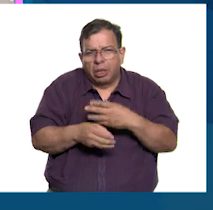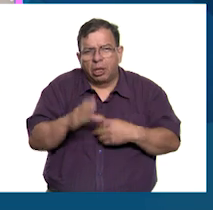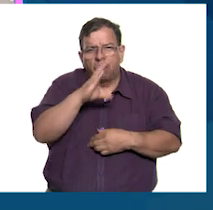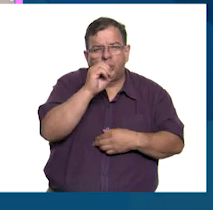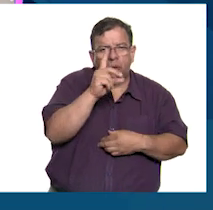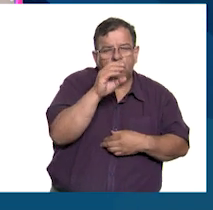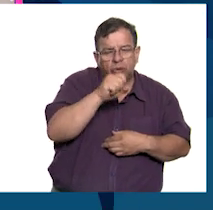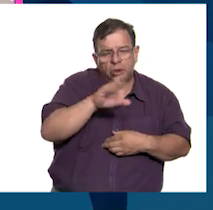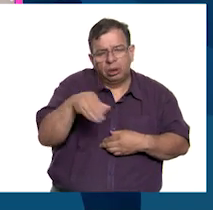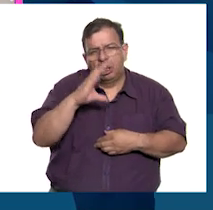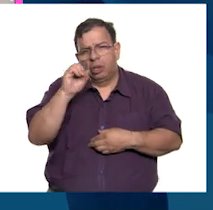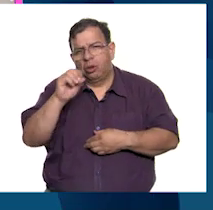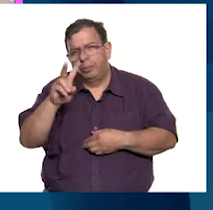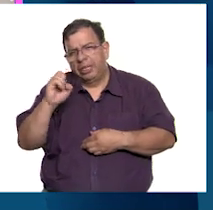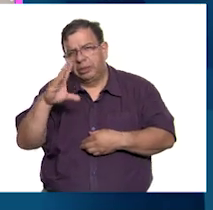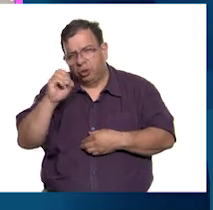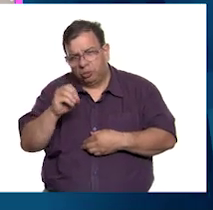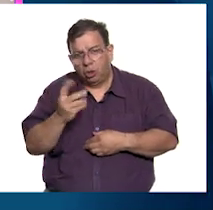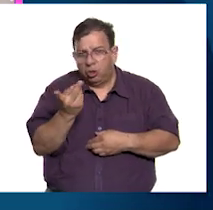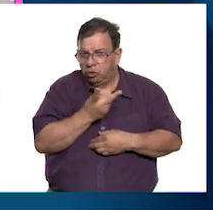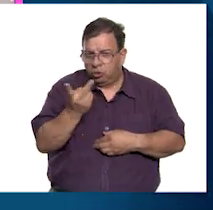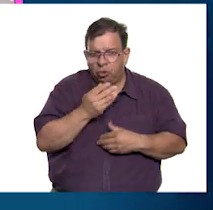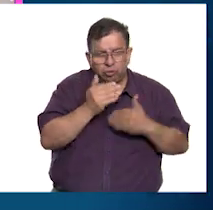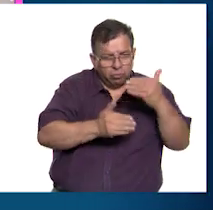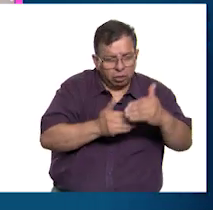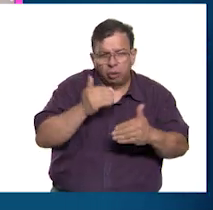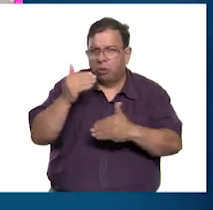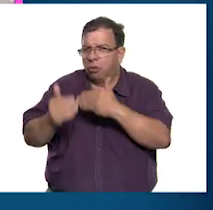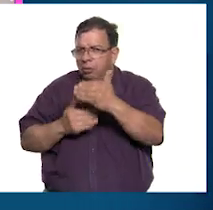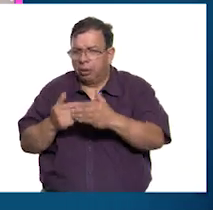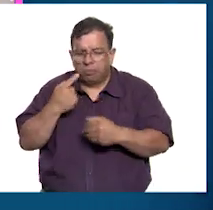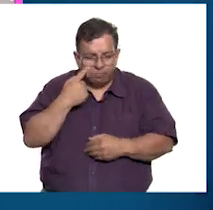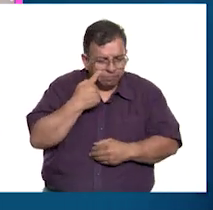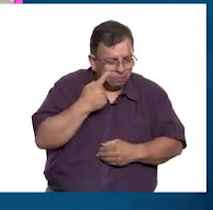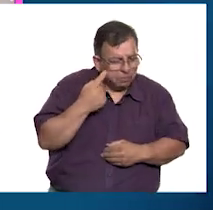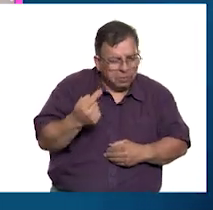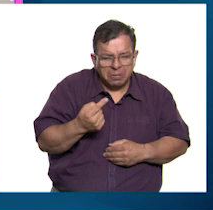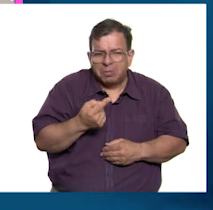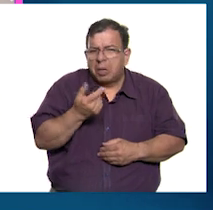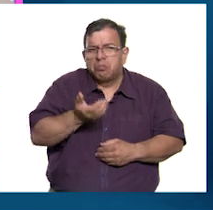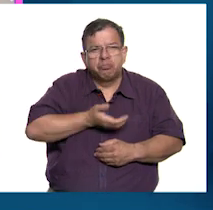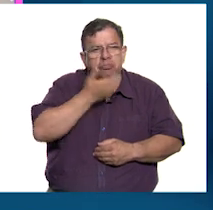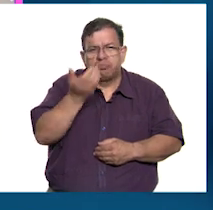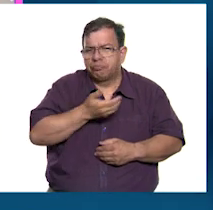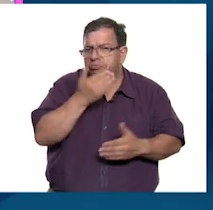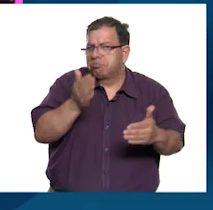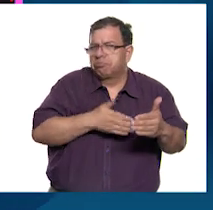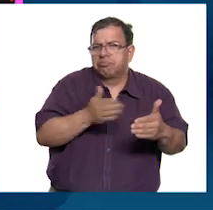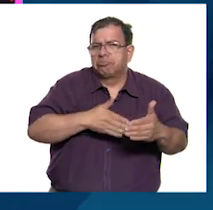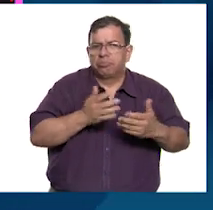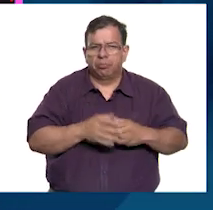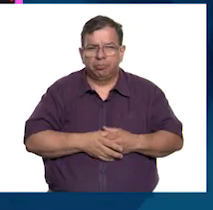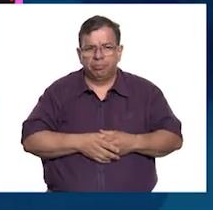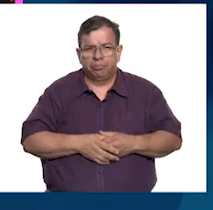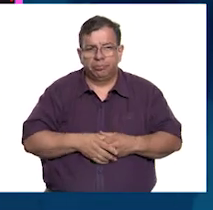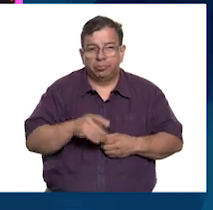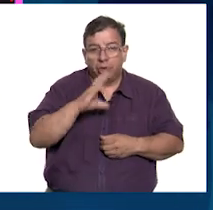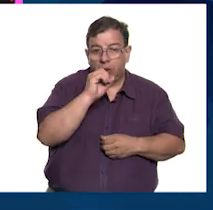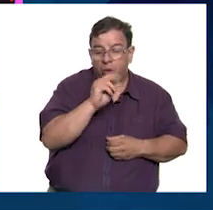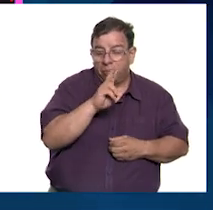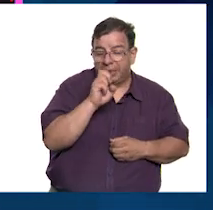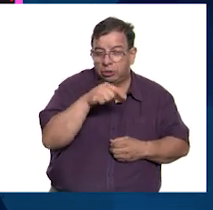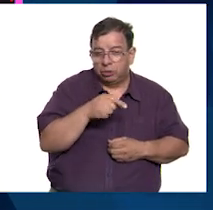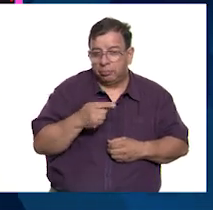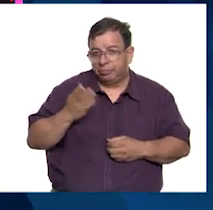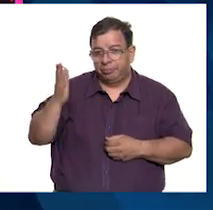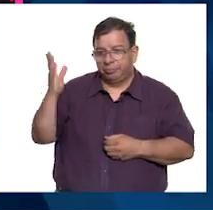y la convección. Ambos procesos los podemos observar en situaciones muy comunes como en la cocina. La convección